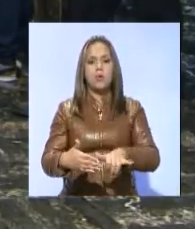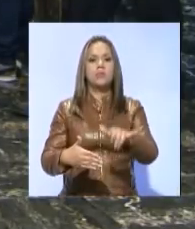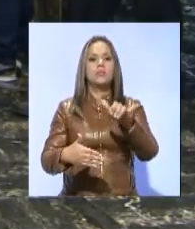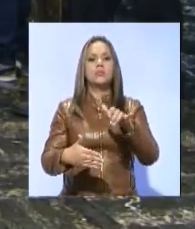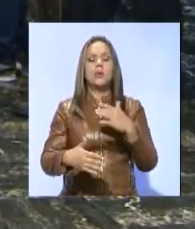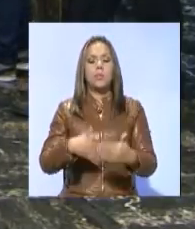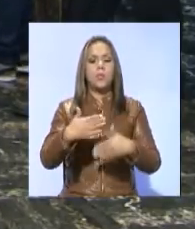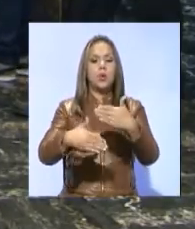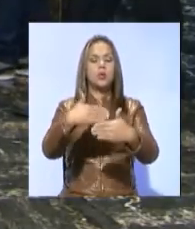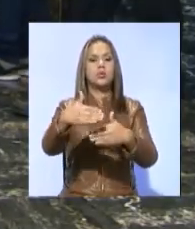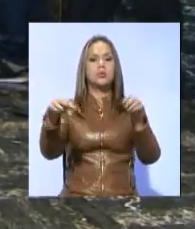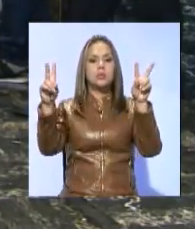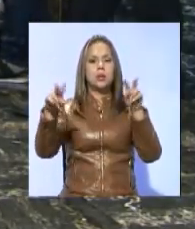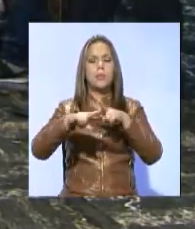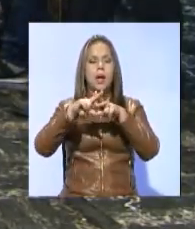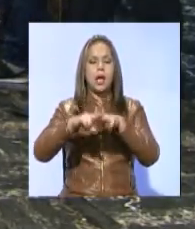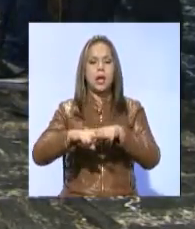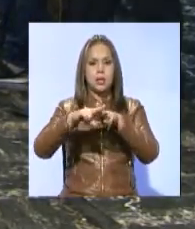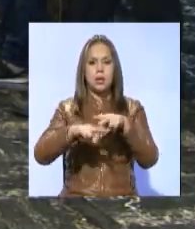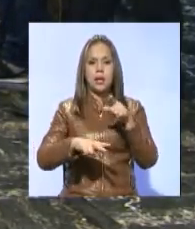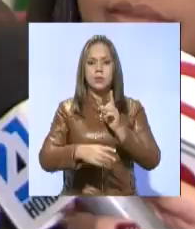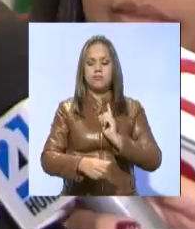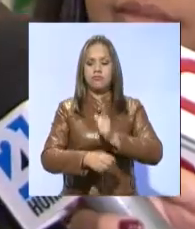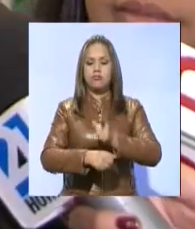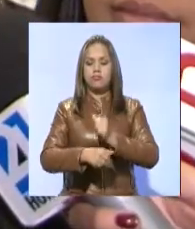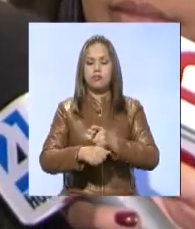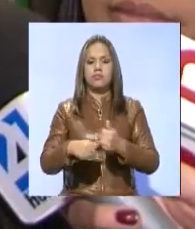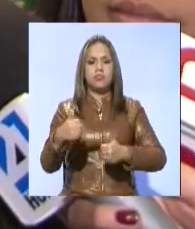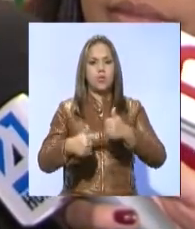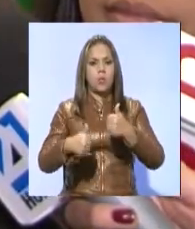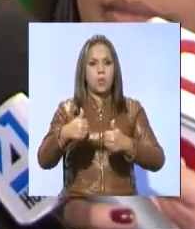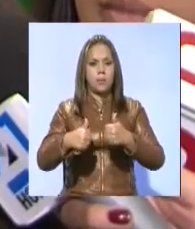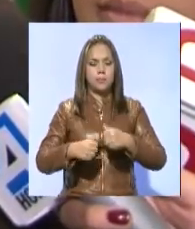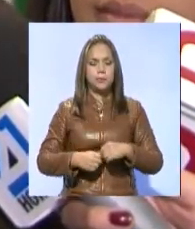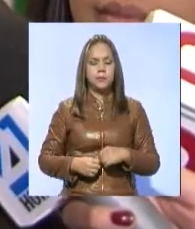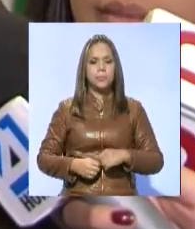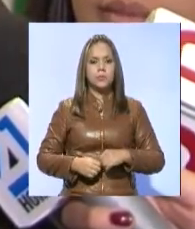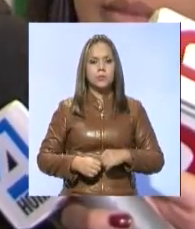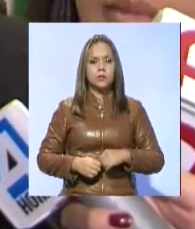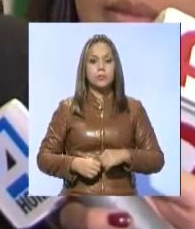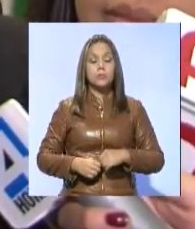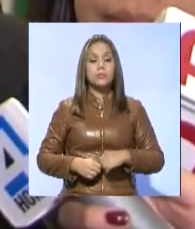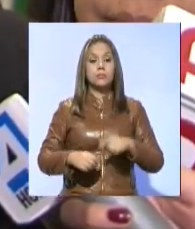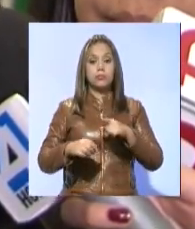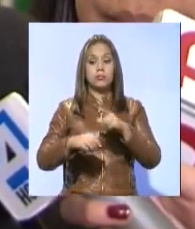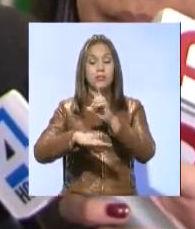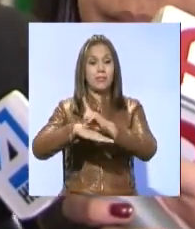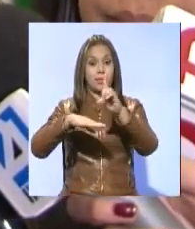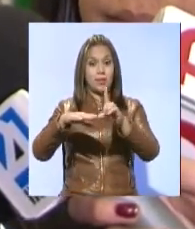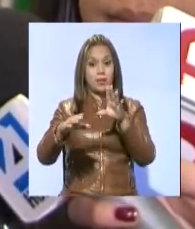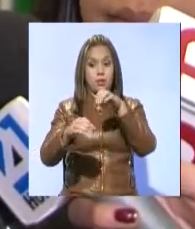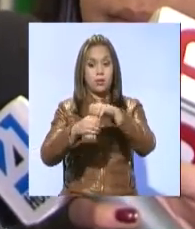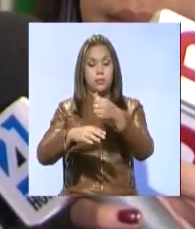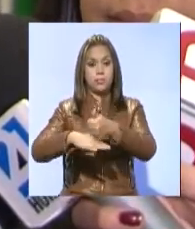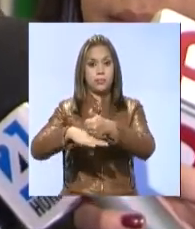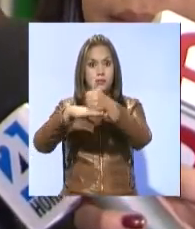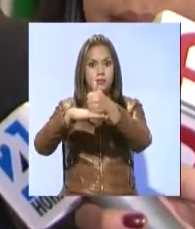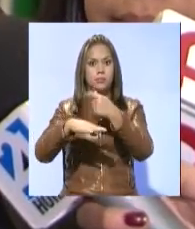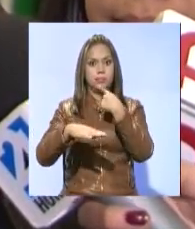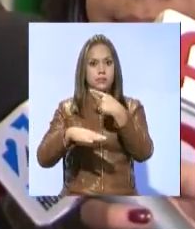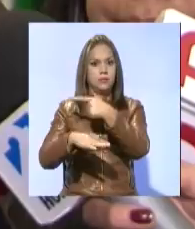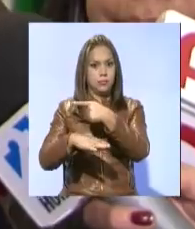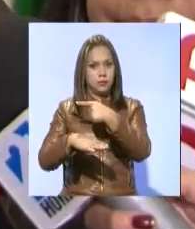que analice detenidamente este dictamen. Para que el Consejo Administrativo de la Legislatura